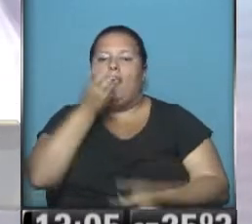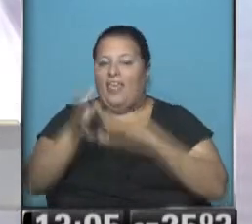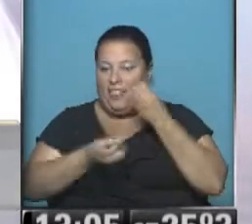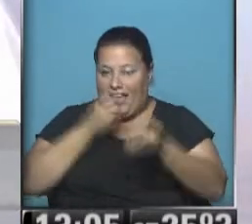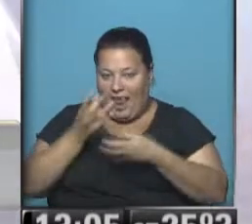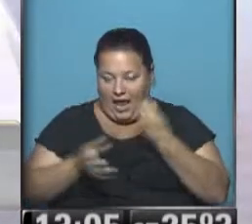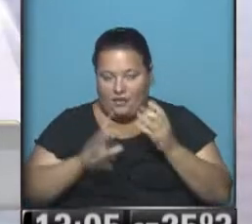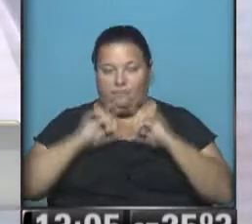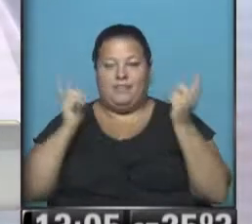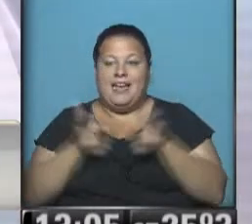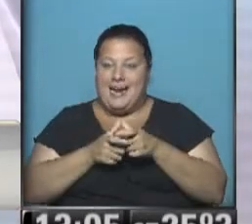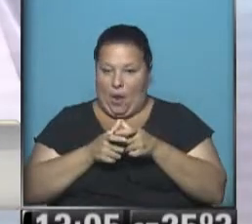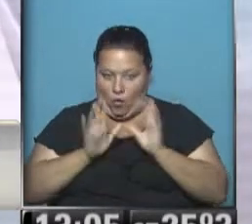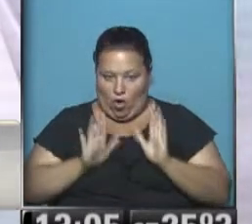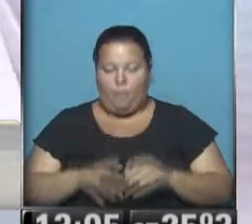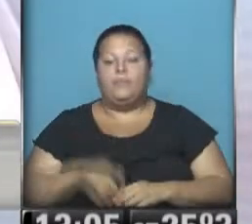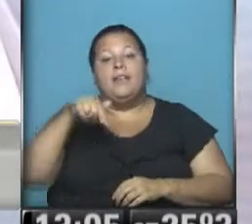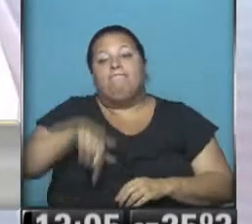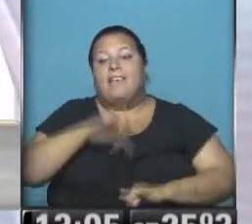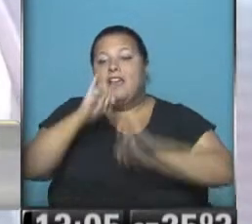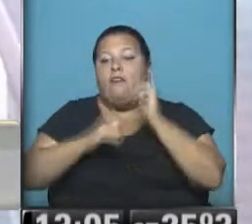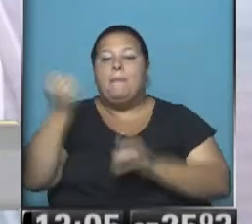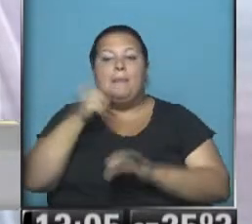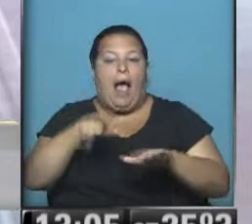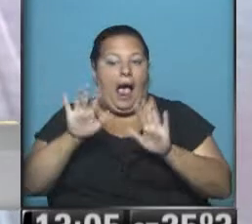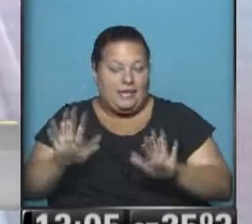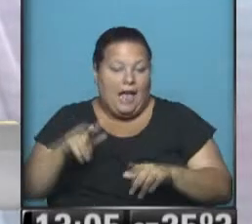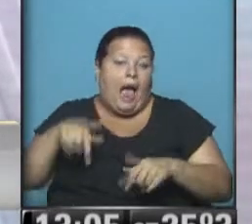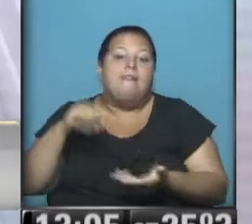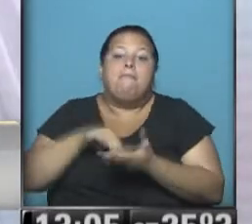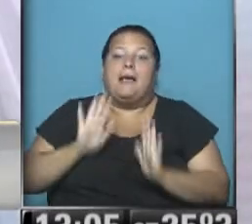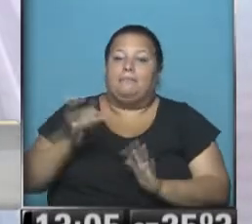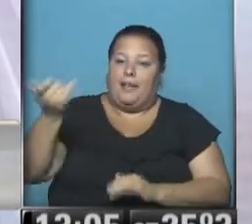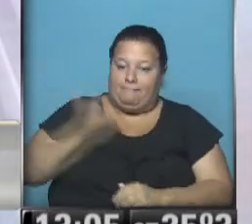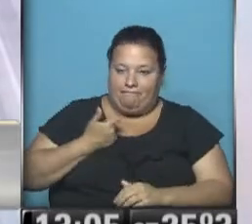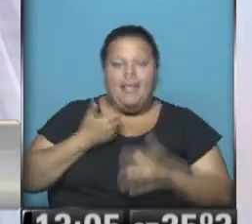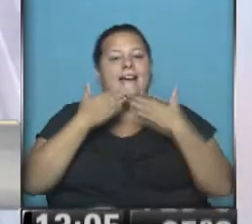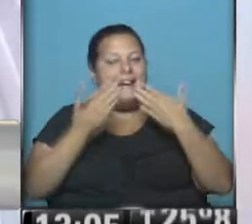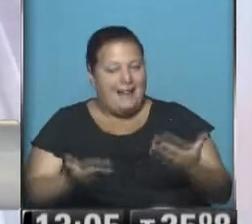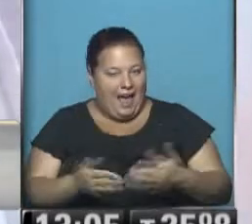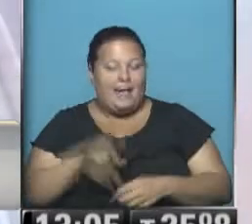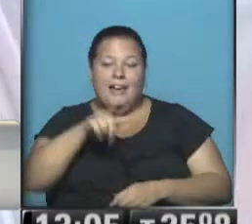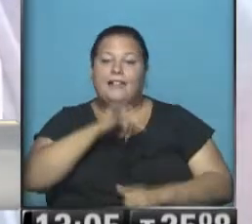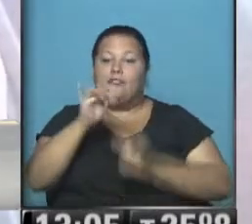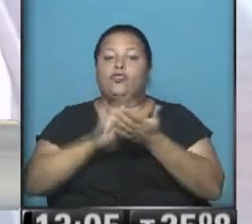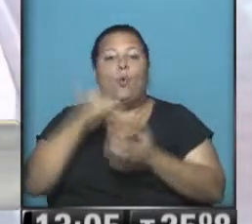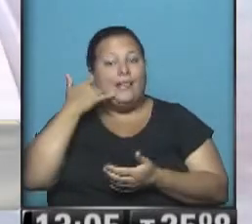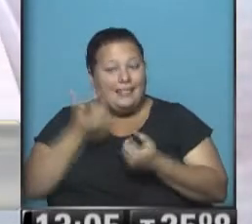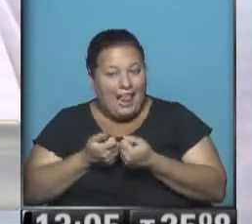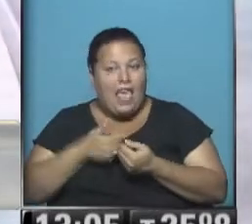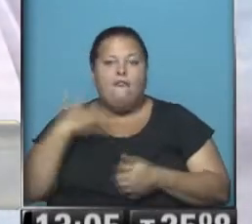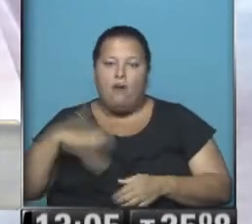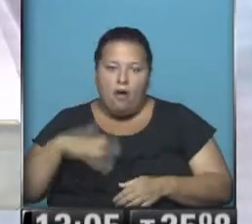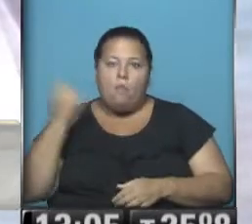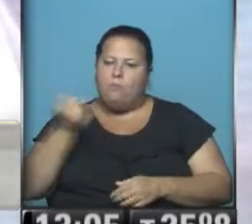esa reunión. Por el momento, esta es la información más importante. Estamos aquí para obtener más. Gracias, Ariel. Este dato que das de los teléfonos es sin